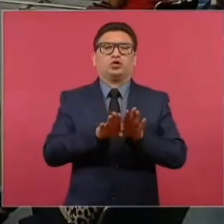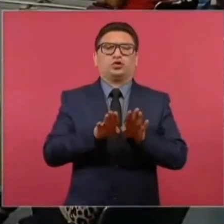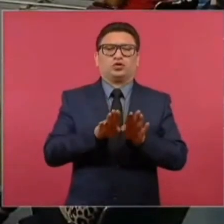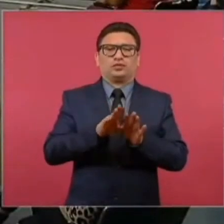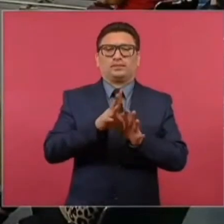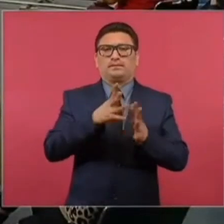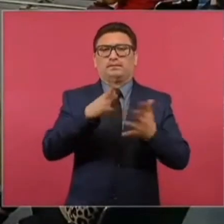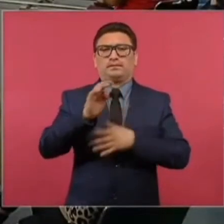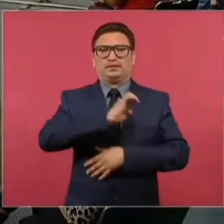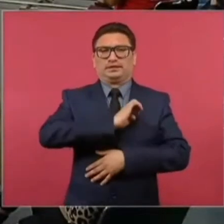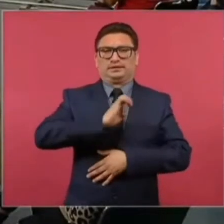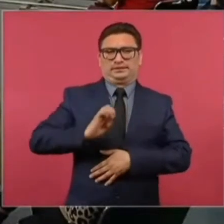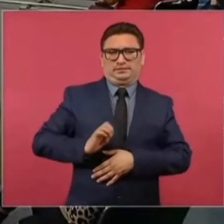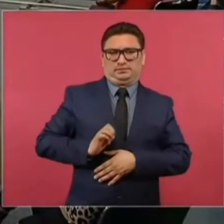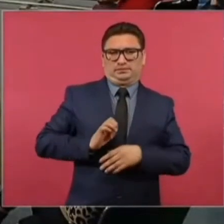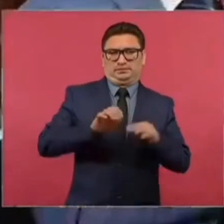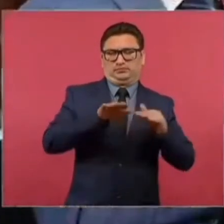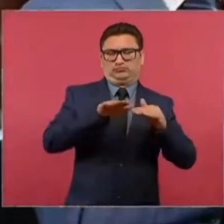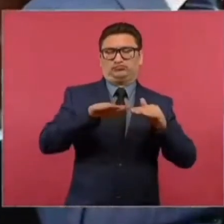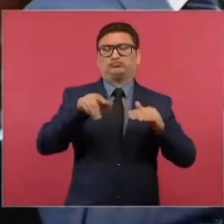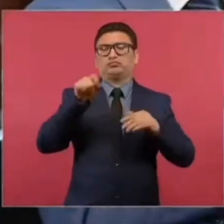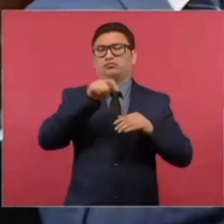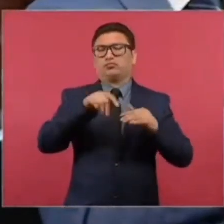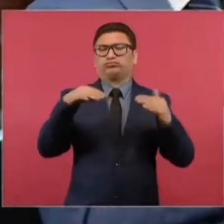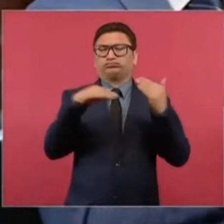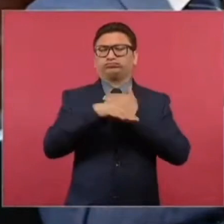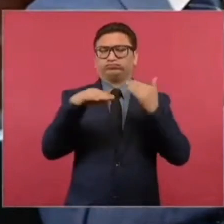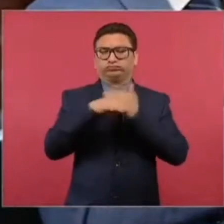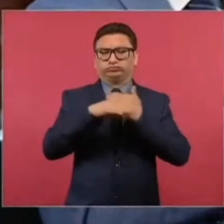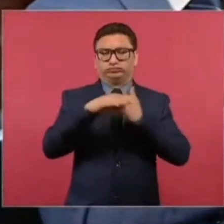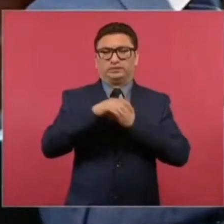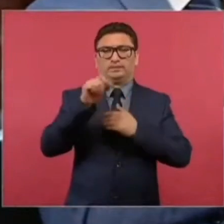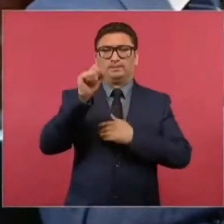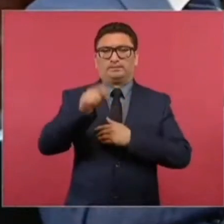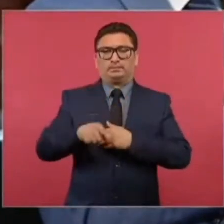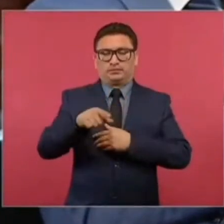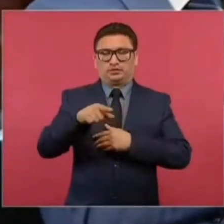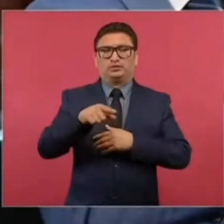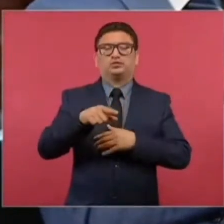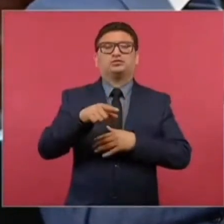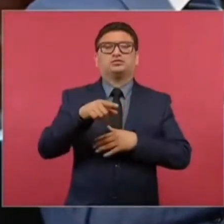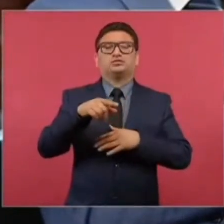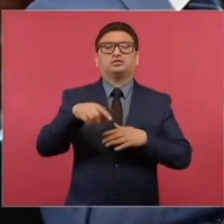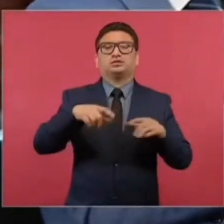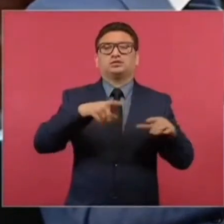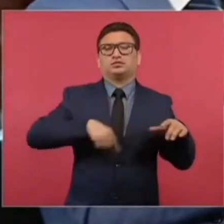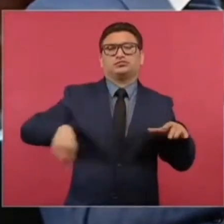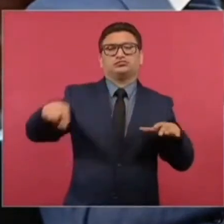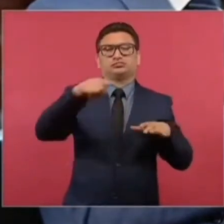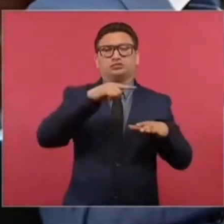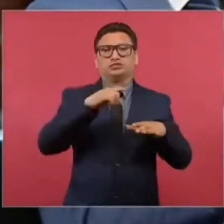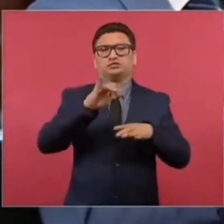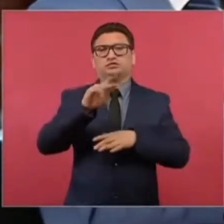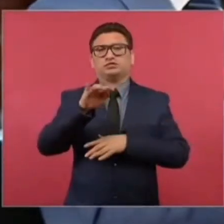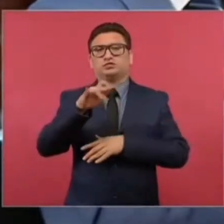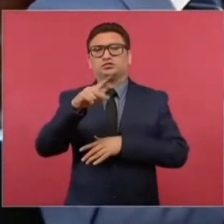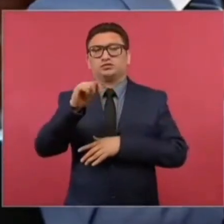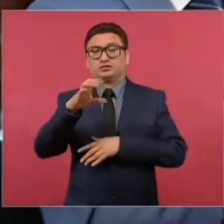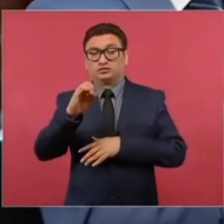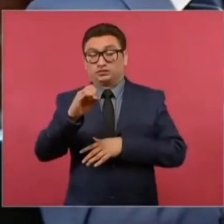el, utilizando el circuito exterior mexiquense, y ese iba a ser un ramal,